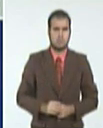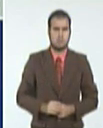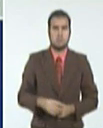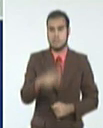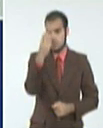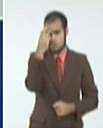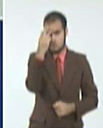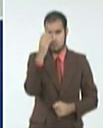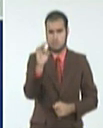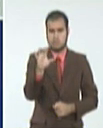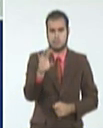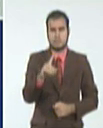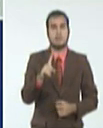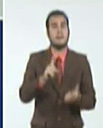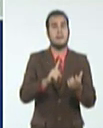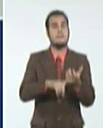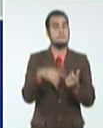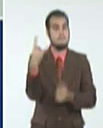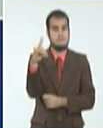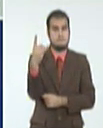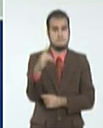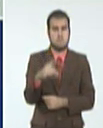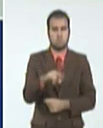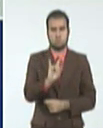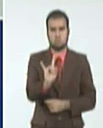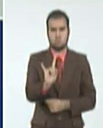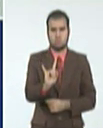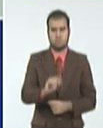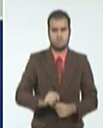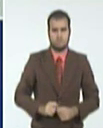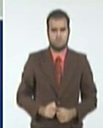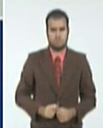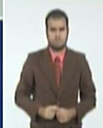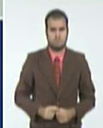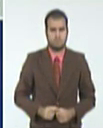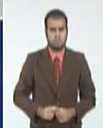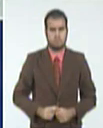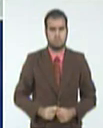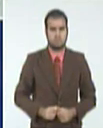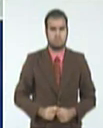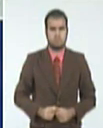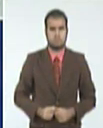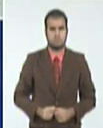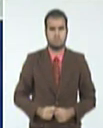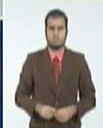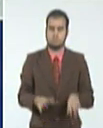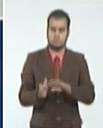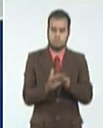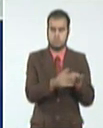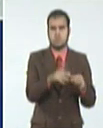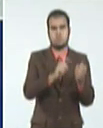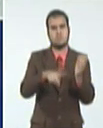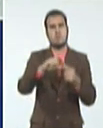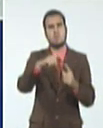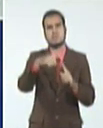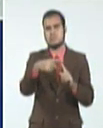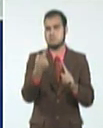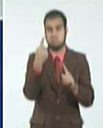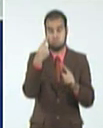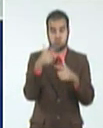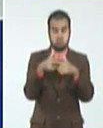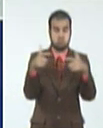y Palma Soriano 9 en el día de ayer. Guantánamo, muy elevada la cifra,